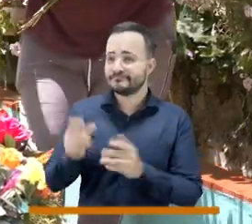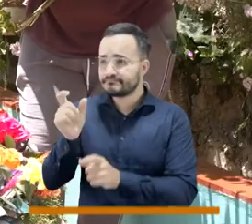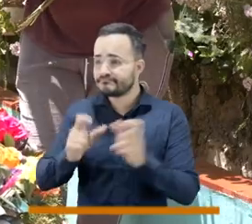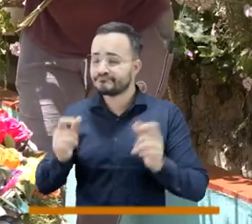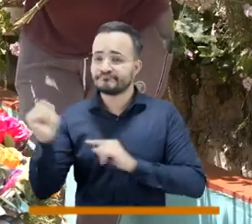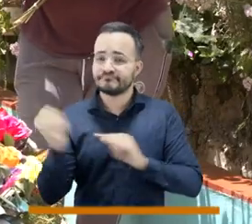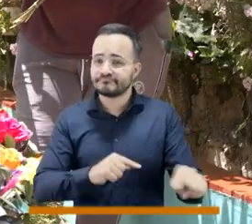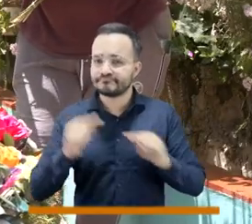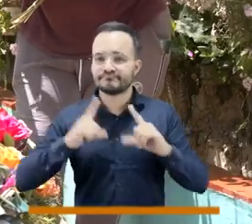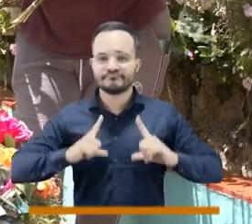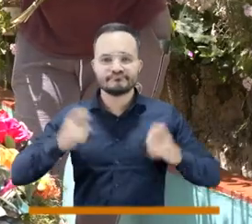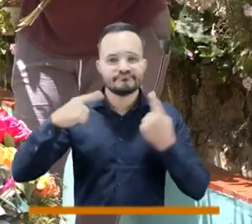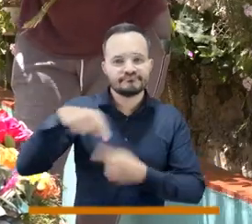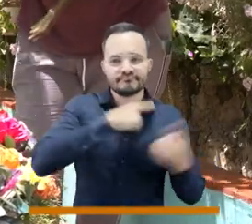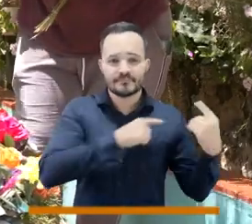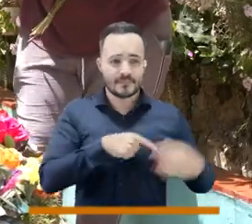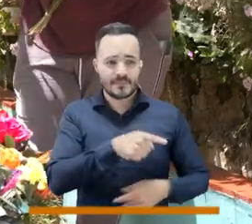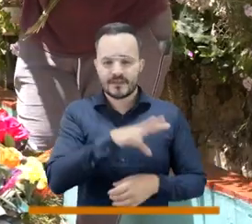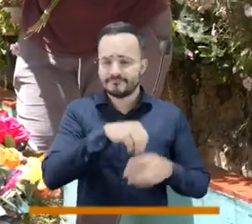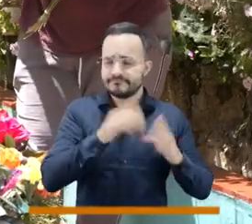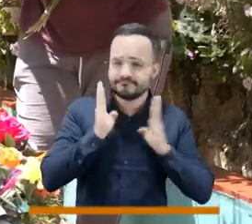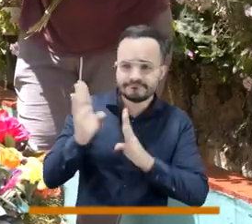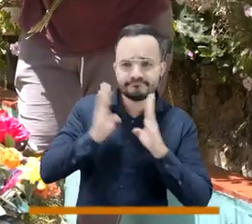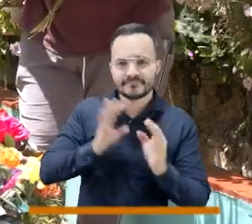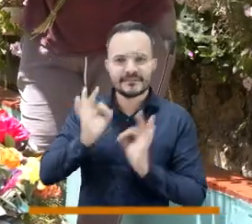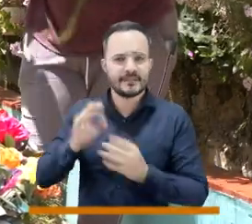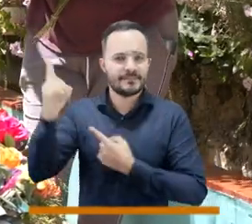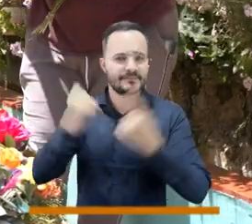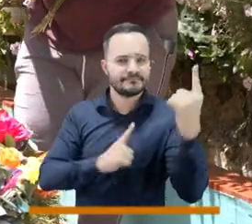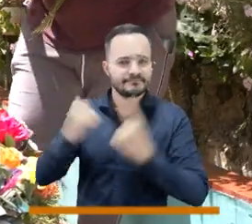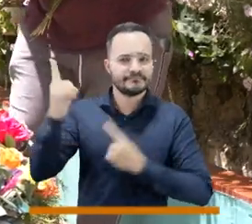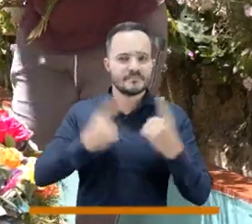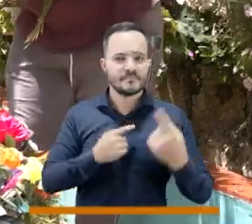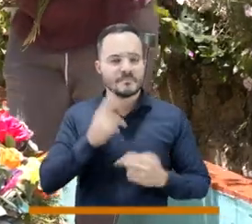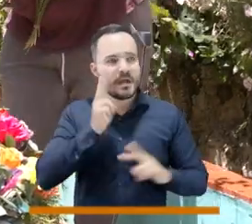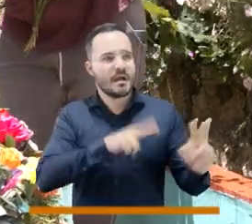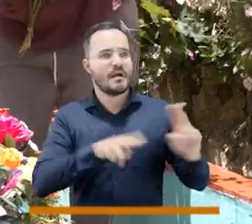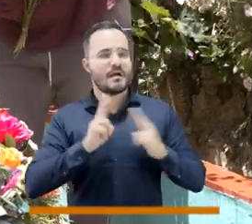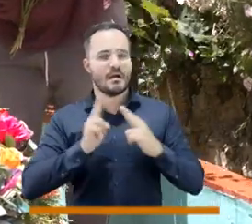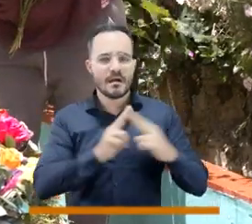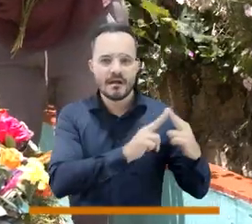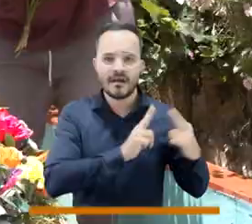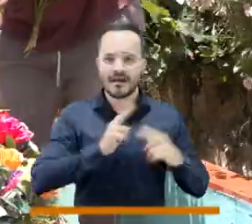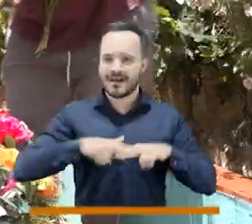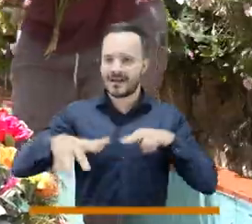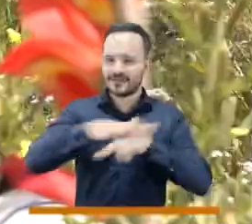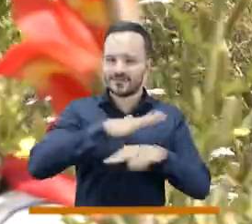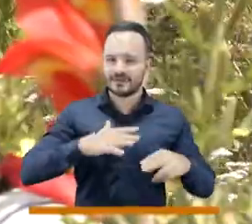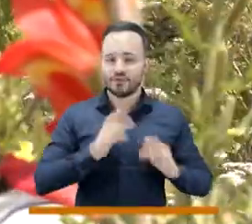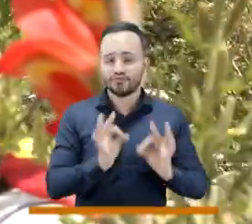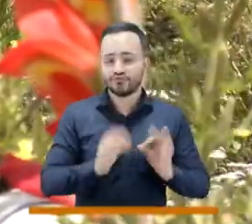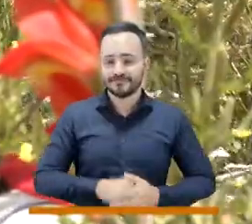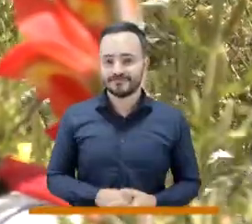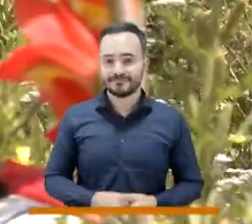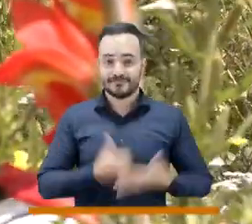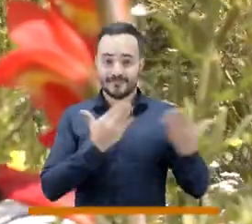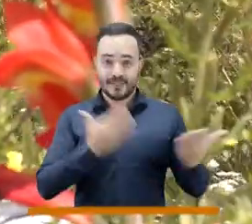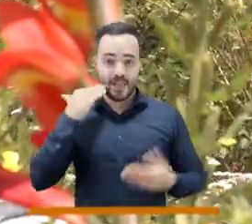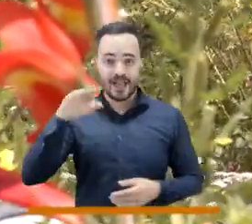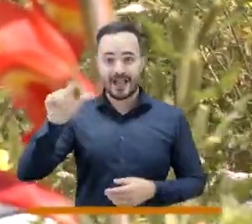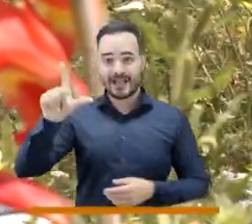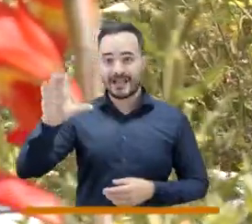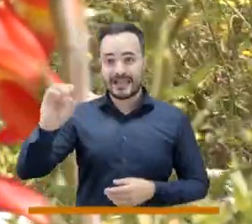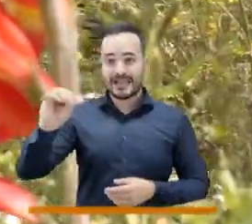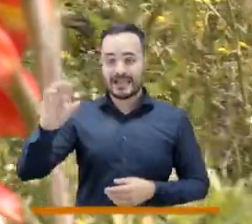la capacidad, la inteligencia de ellos, está puesta para todo el año, para el turismo ecológico ambiental que viene a Medellín. Doña